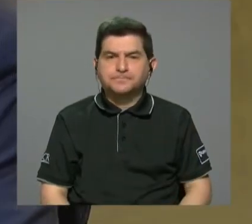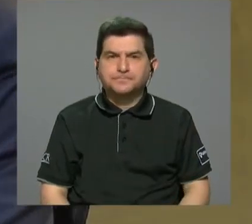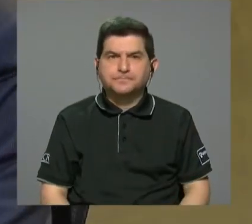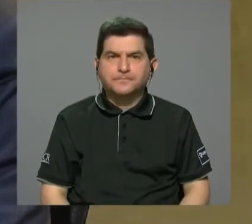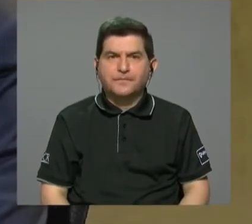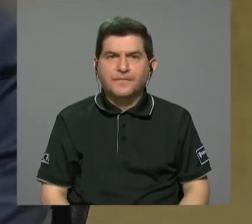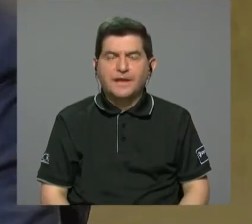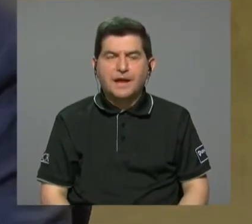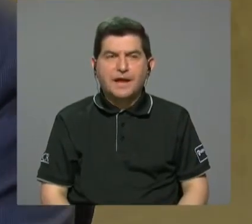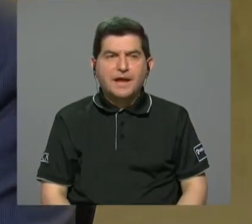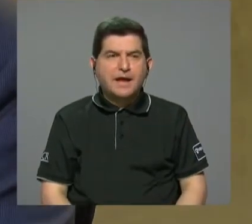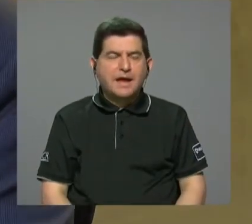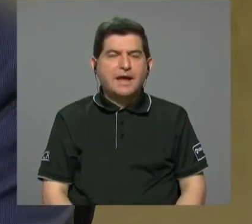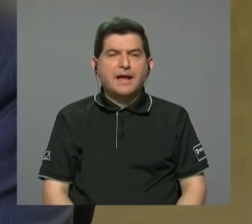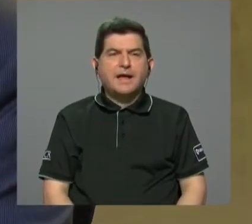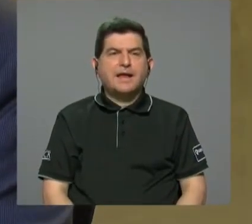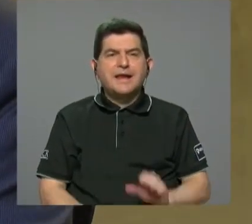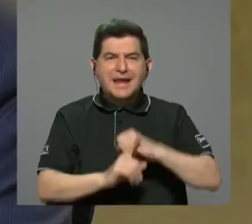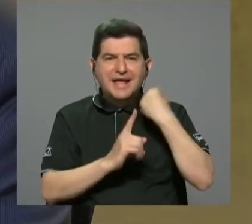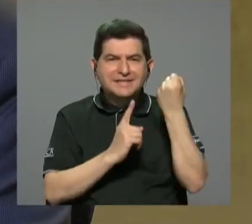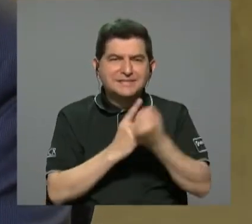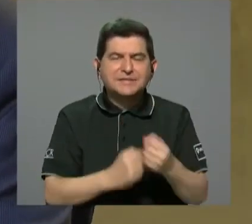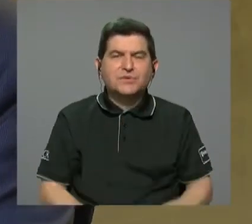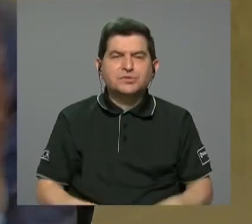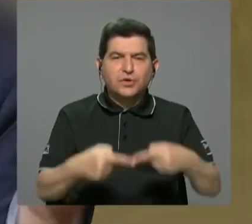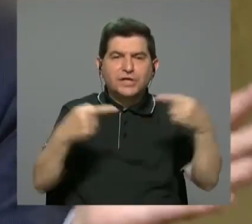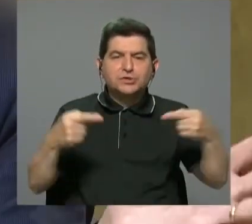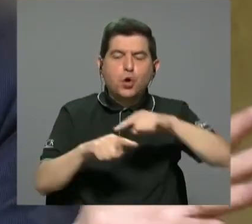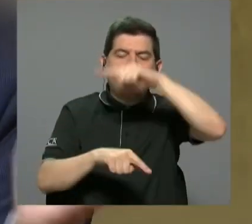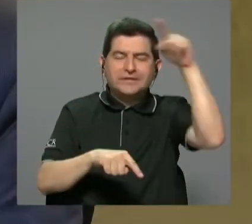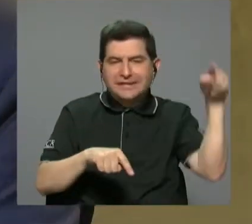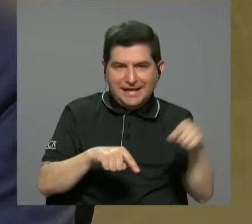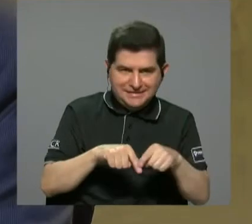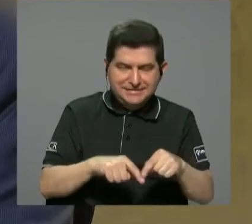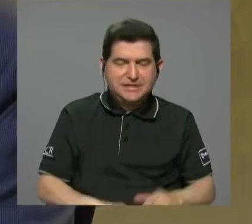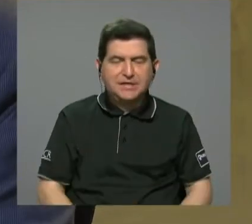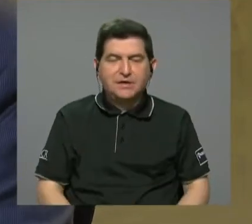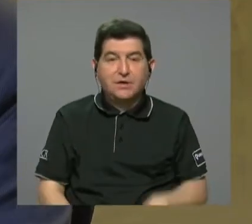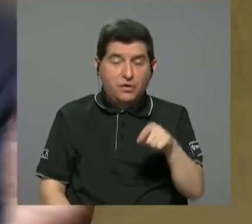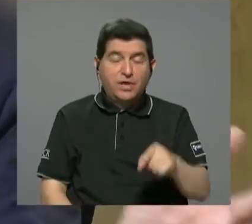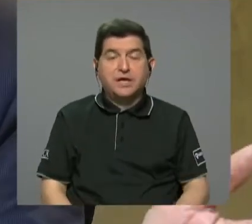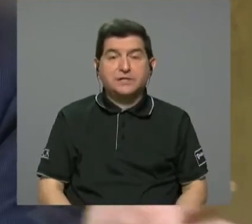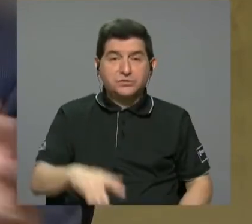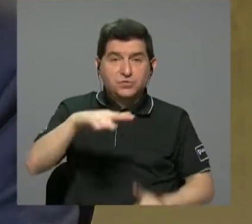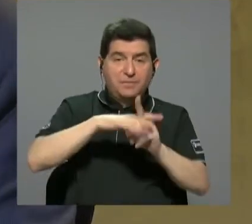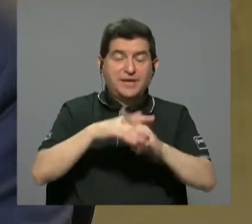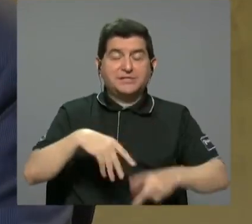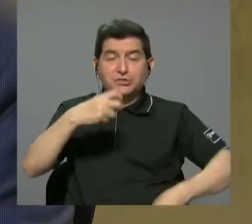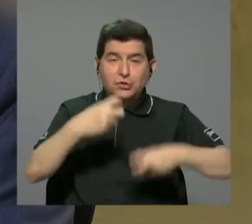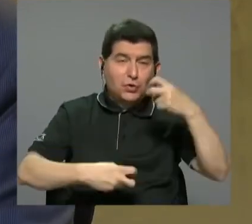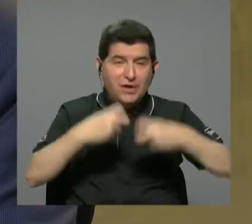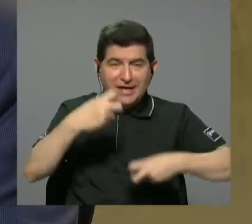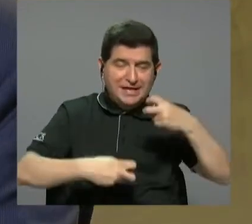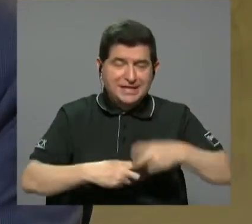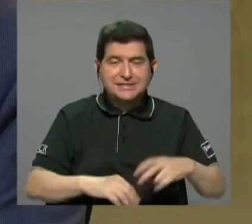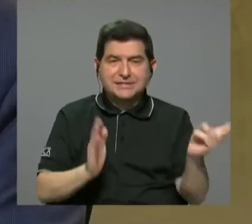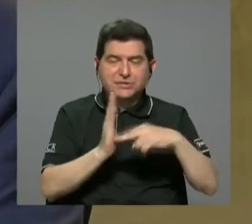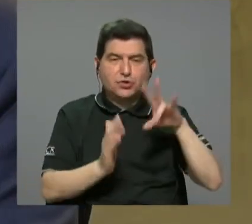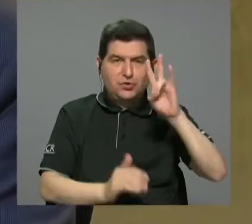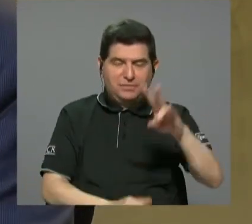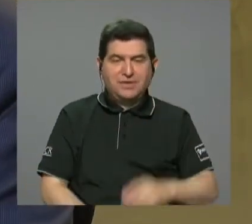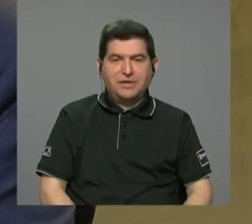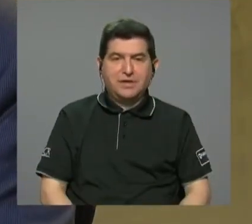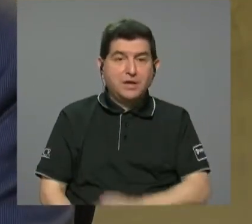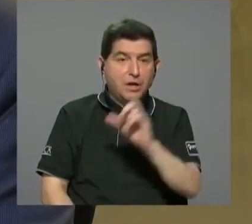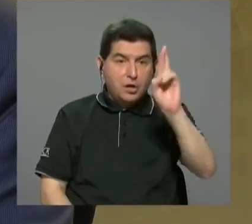las provisiones contracíclicas, por ejemplo, que es una cosa que salió en la época de la gran crisis del 2007, y en Costa Rica